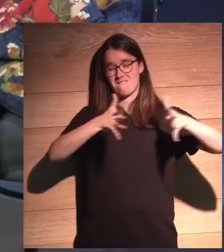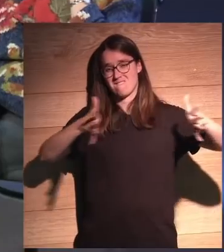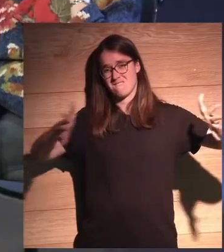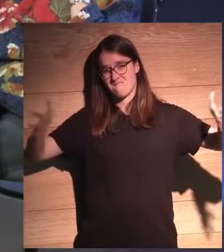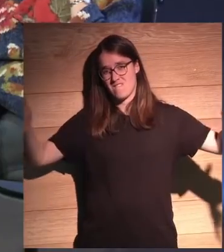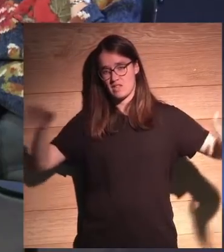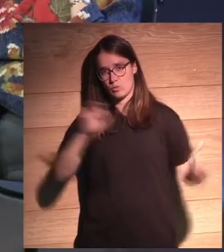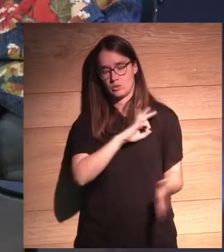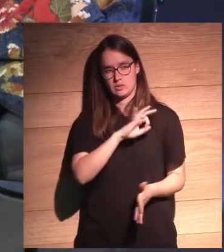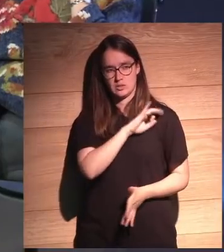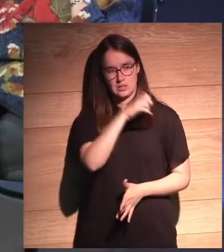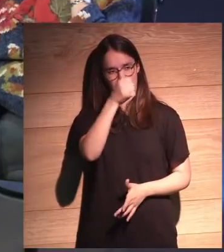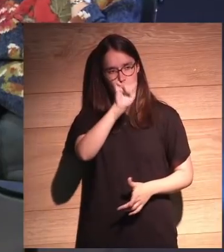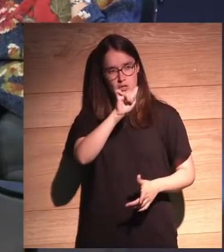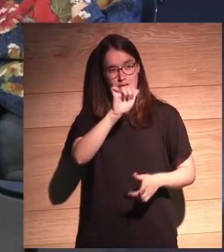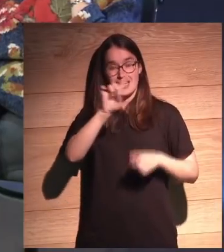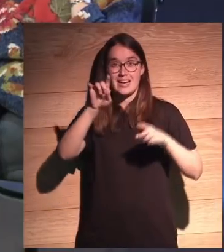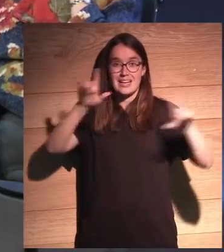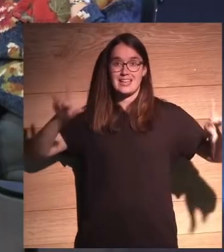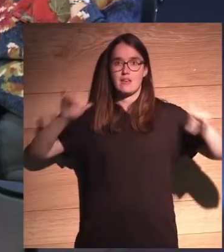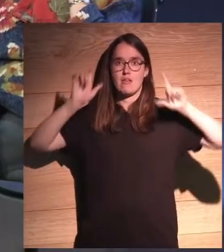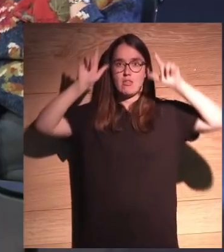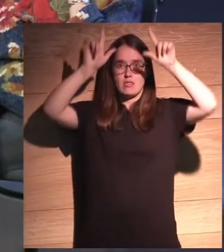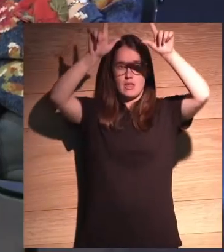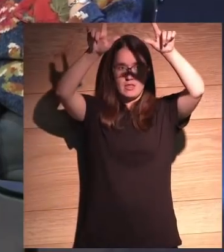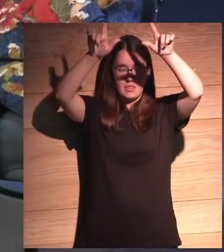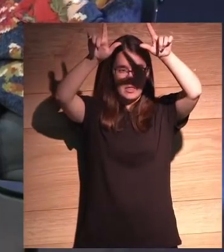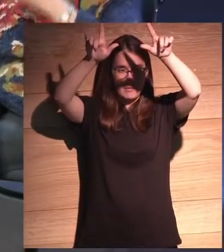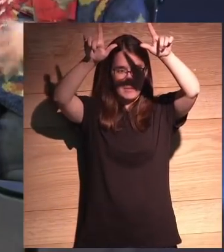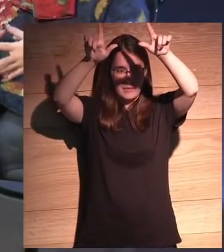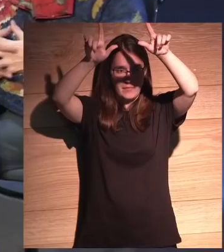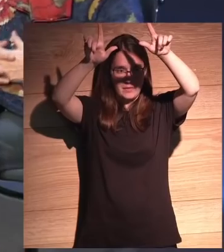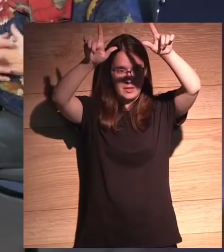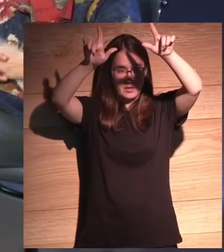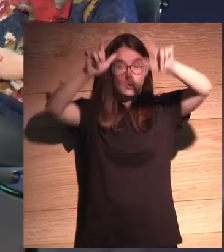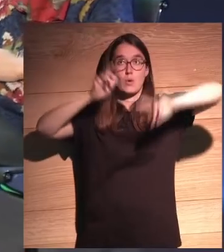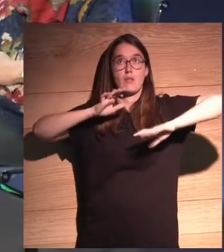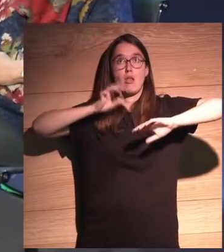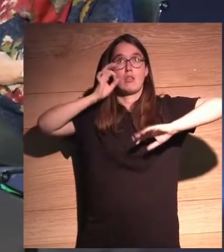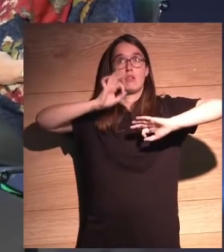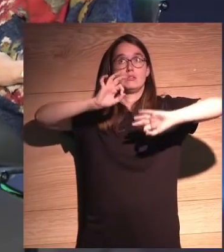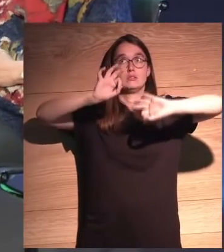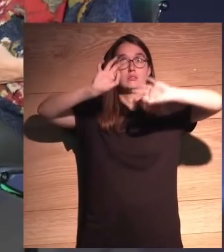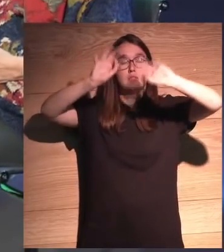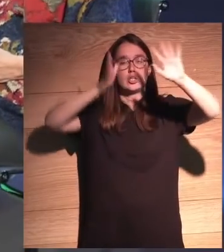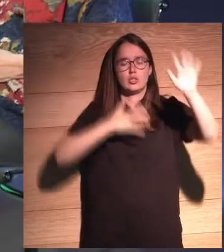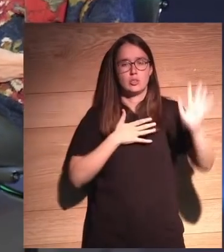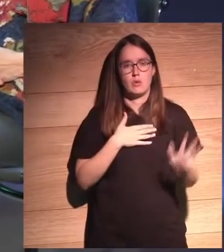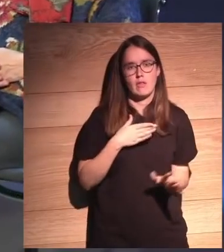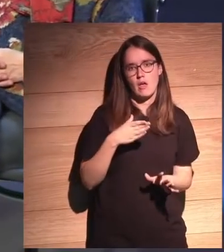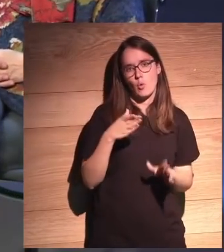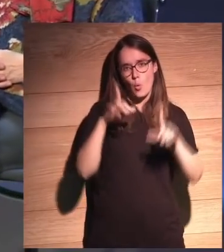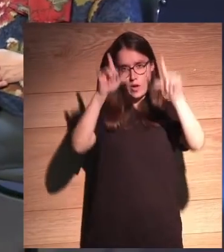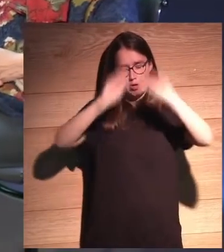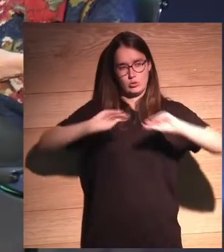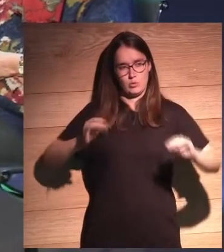gigante de un señor colgado, y encima, donde no alcanzaba la vista, estaba Clara Peters.